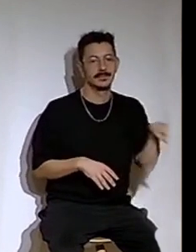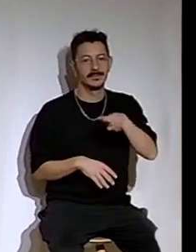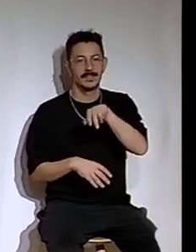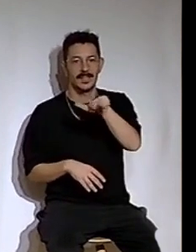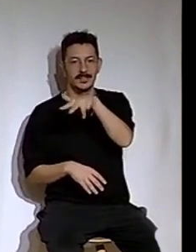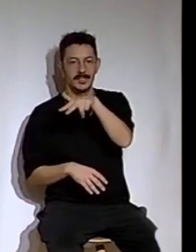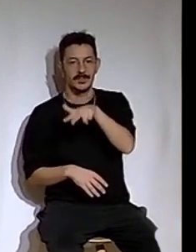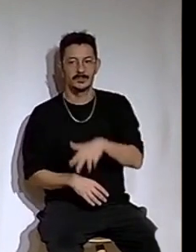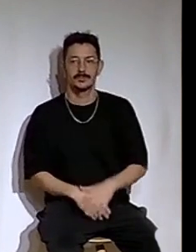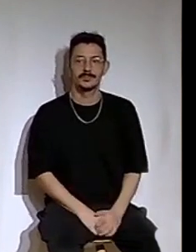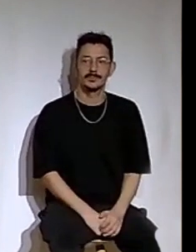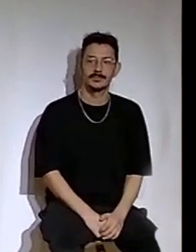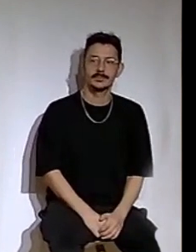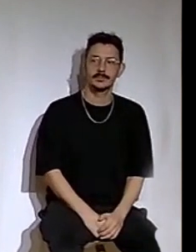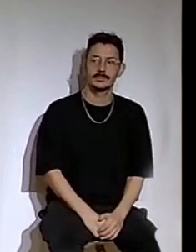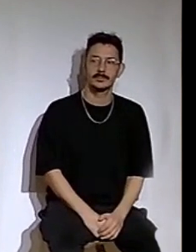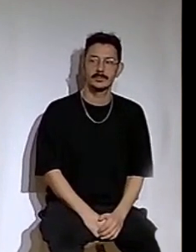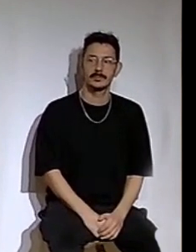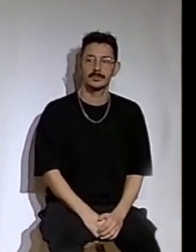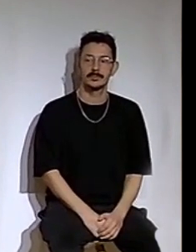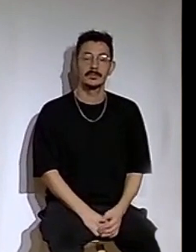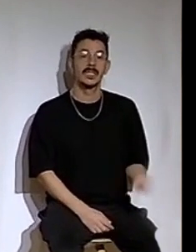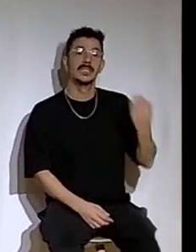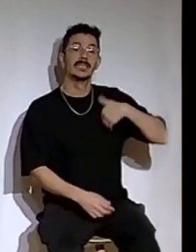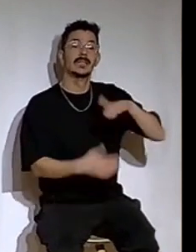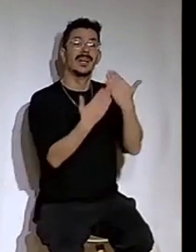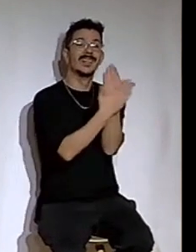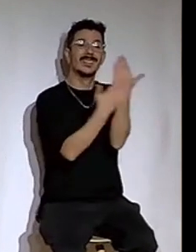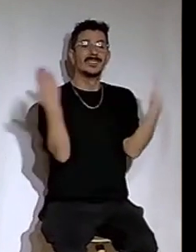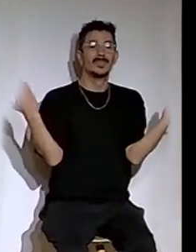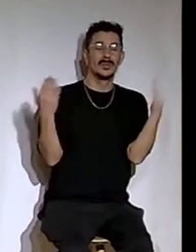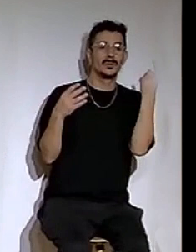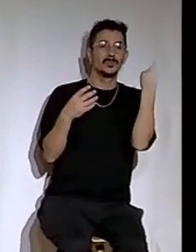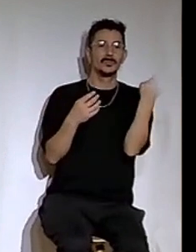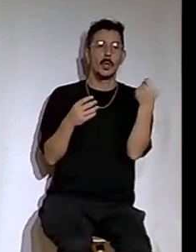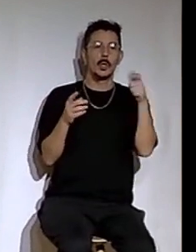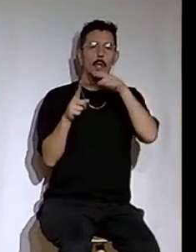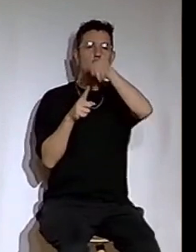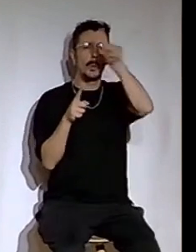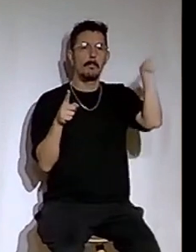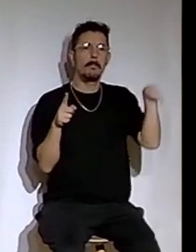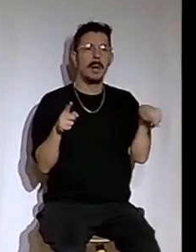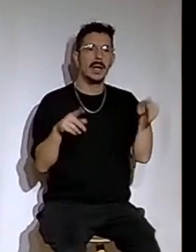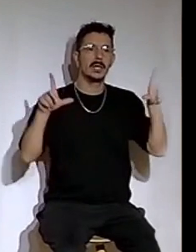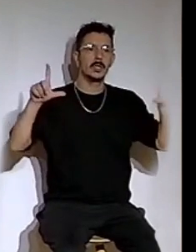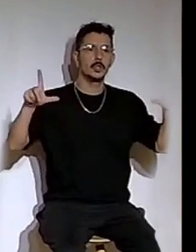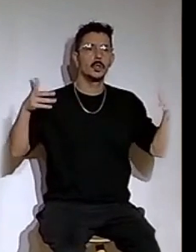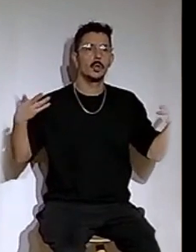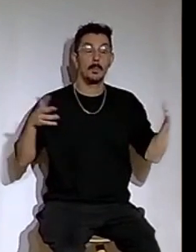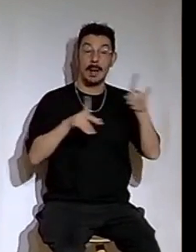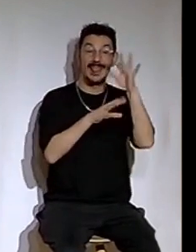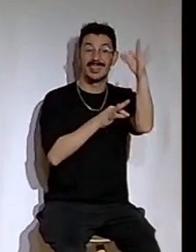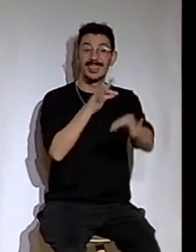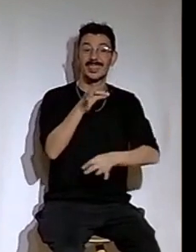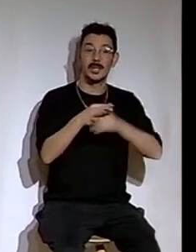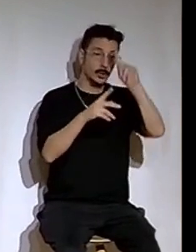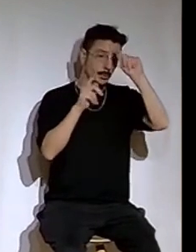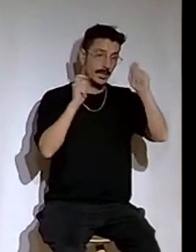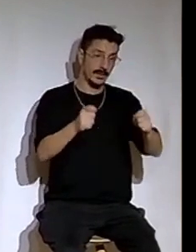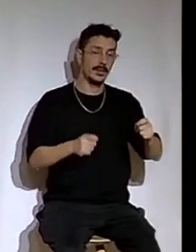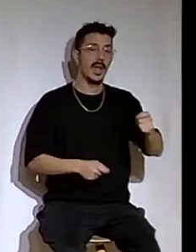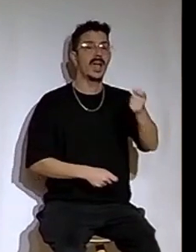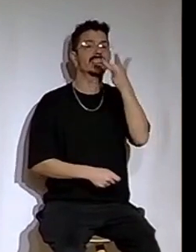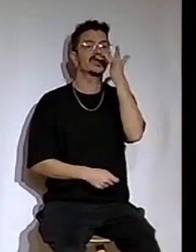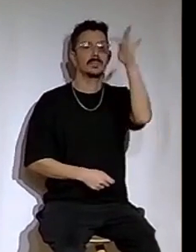Castellano dónde marcamos esta esta Expo no Esto está enmarcado dentro de un ciclo que se llama espiritualidad